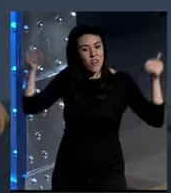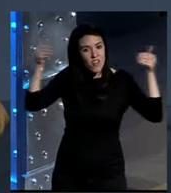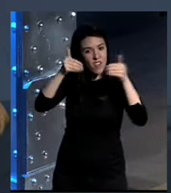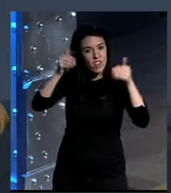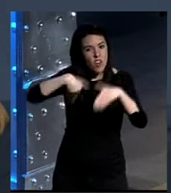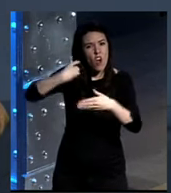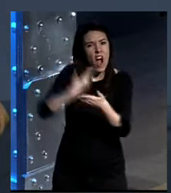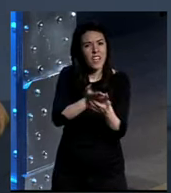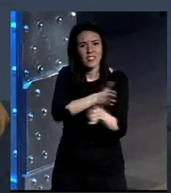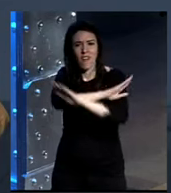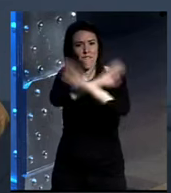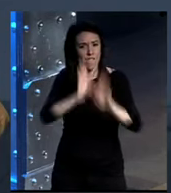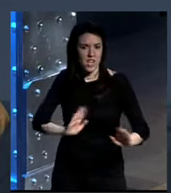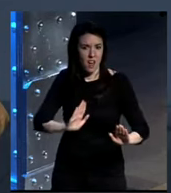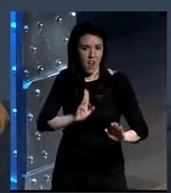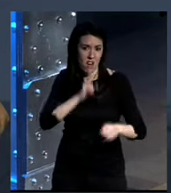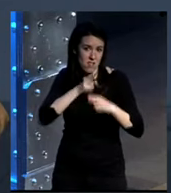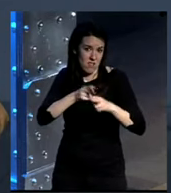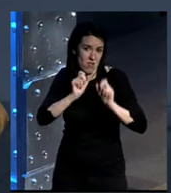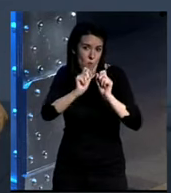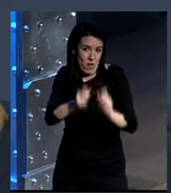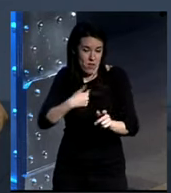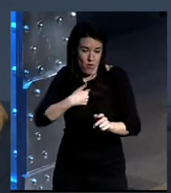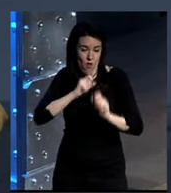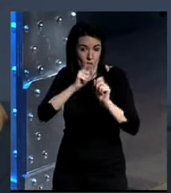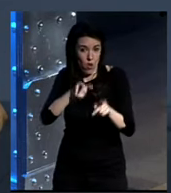en su vida, dedicación hasta el final en todo.